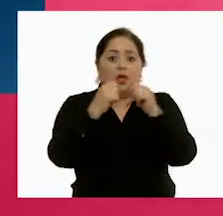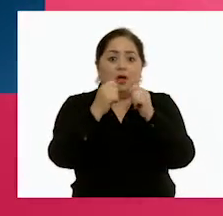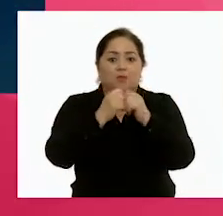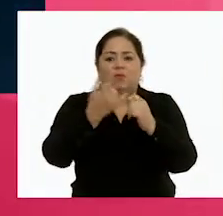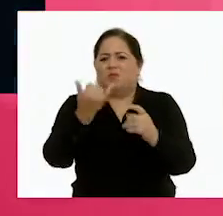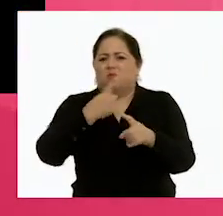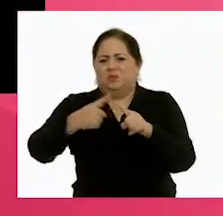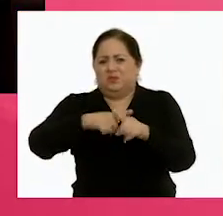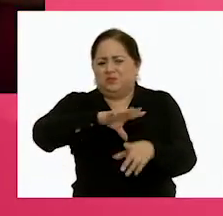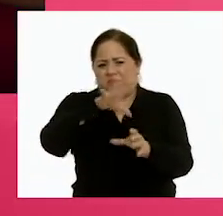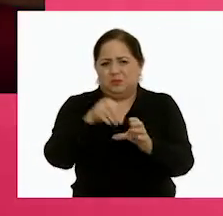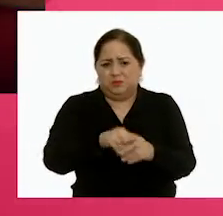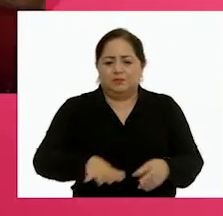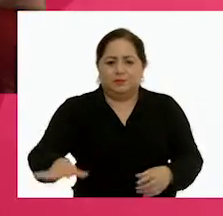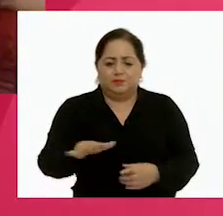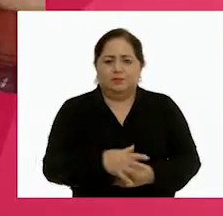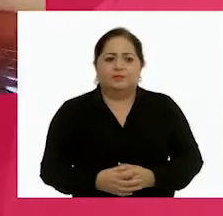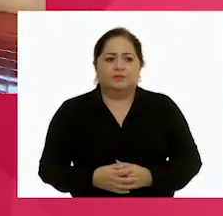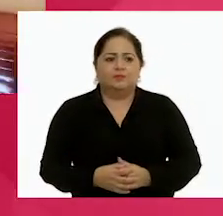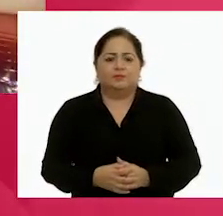convento.